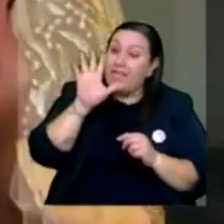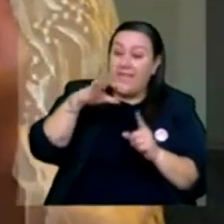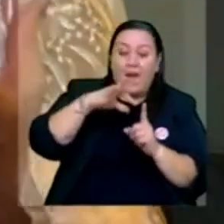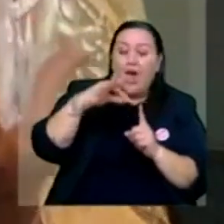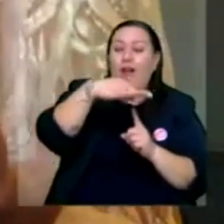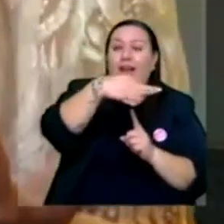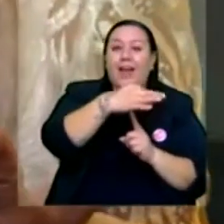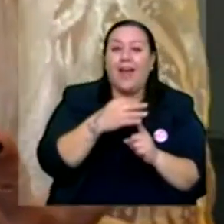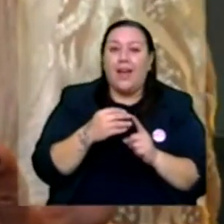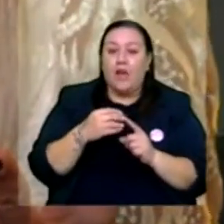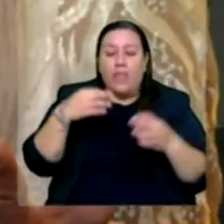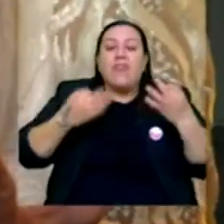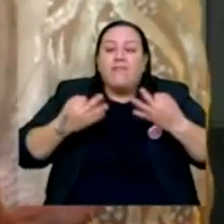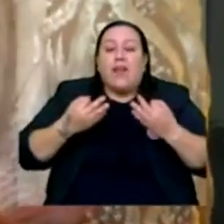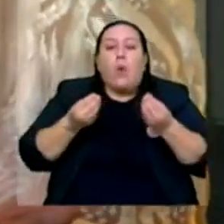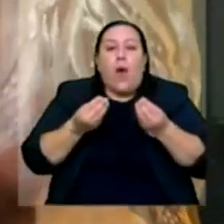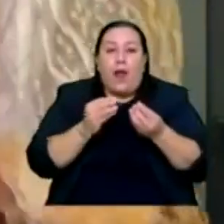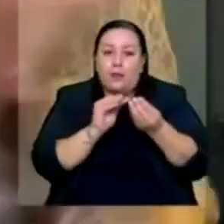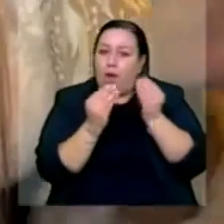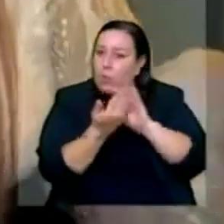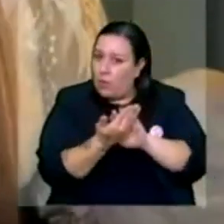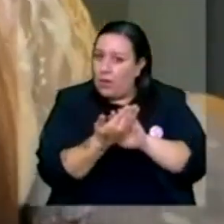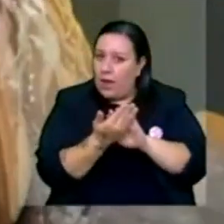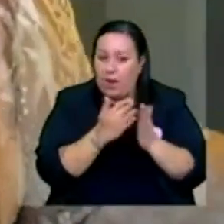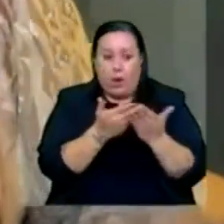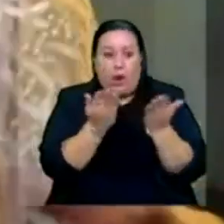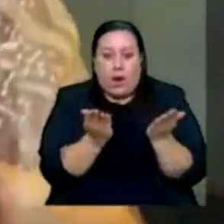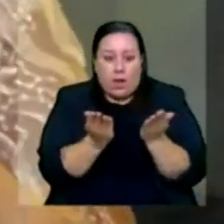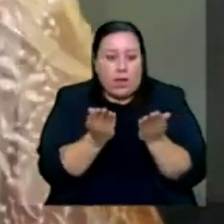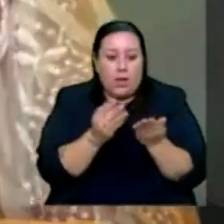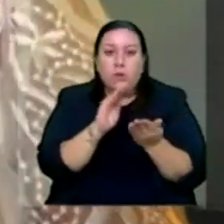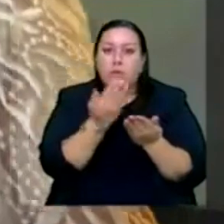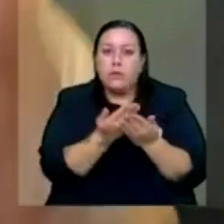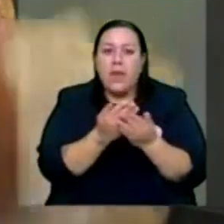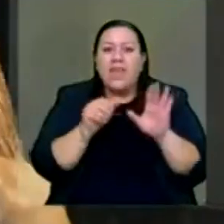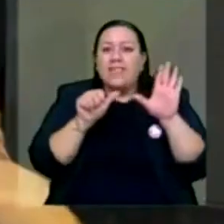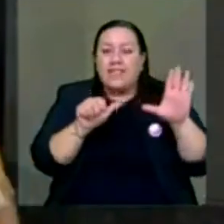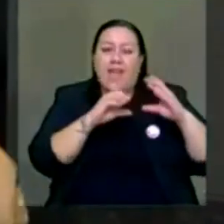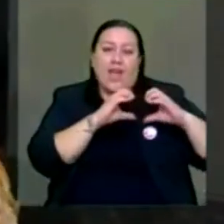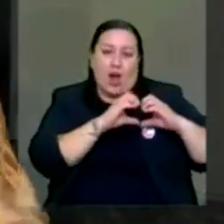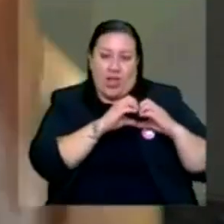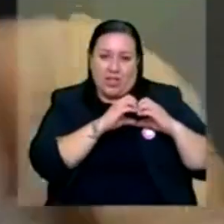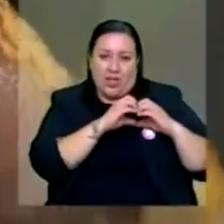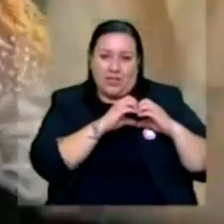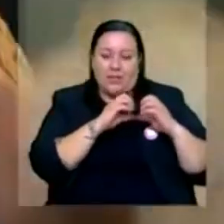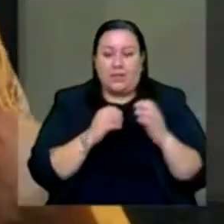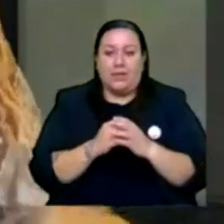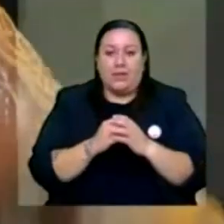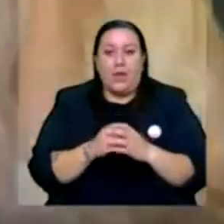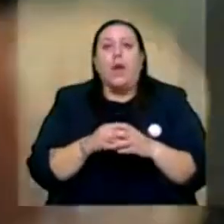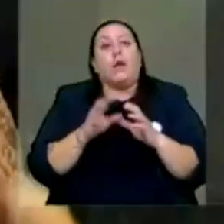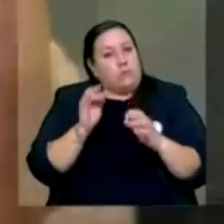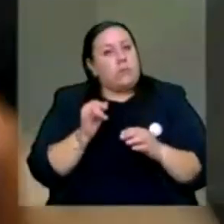en serio, ¿cuál diste vuelta? Te digo la que di vuelta, de verdad. No se puede decir, 6 de corazones. Como en Teletón, que no mentimos, que todo lo que se